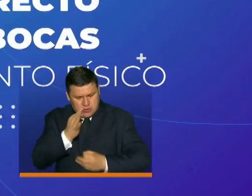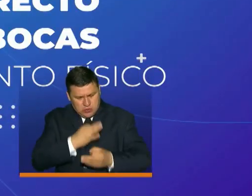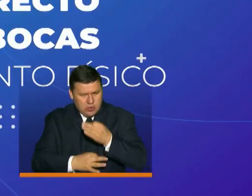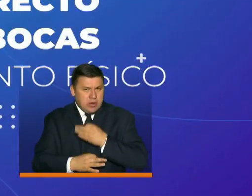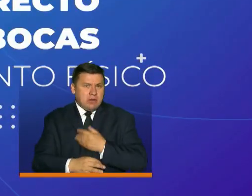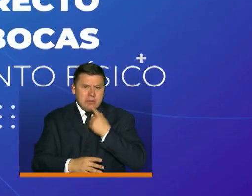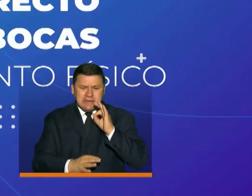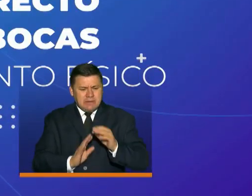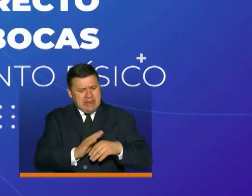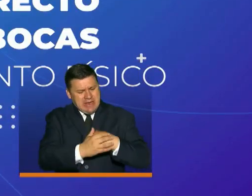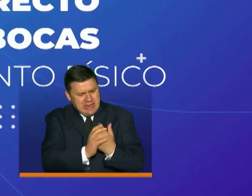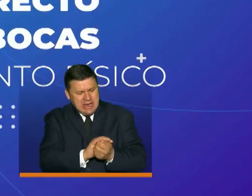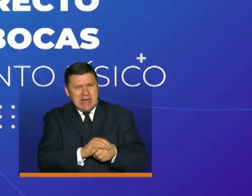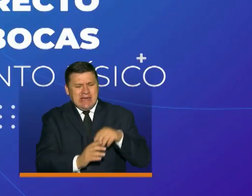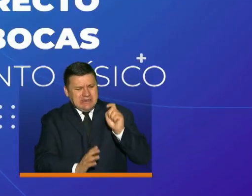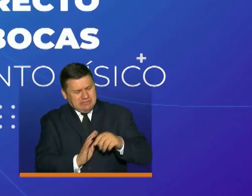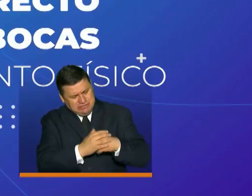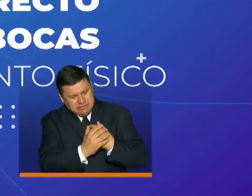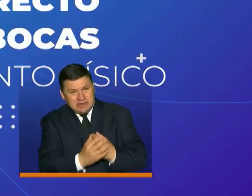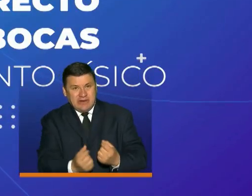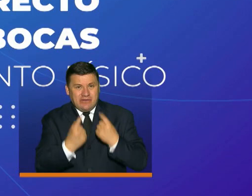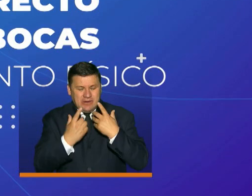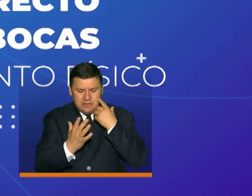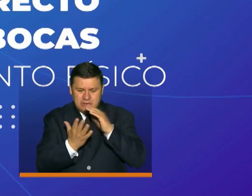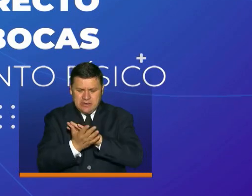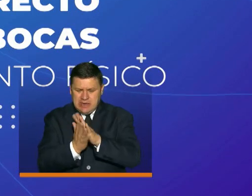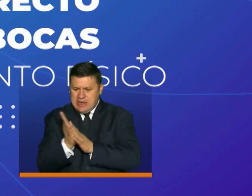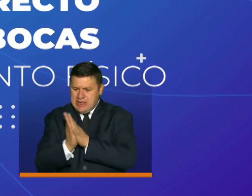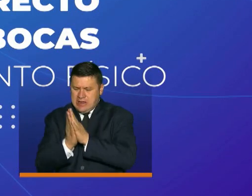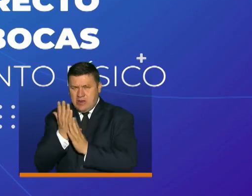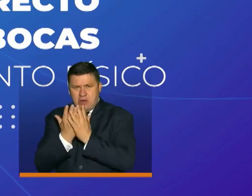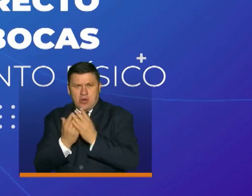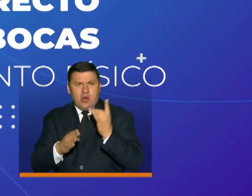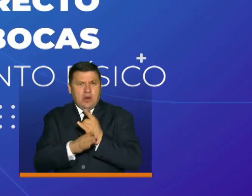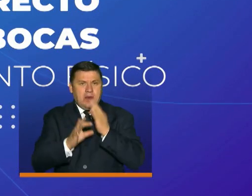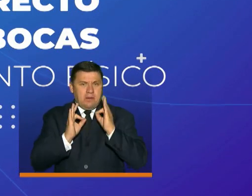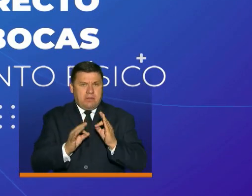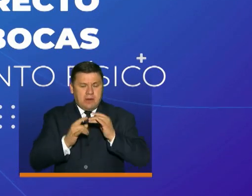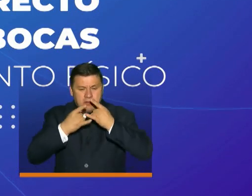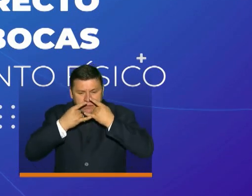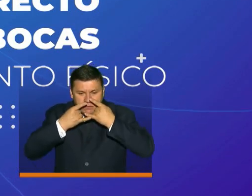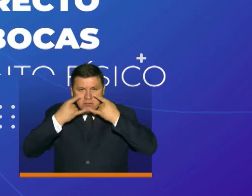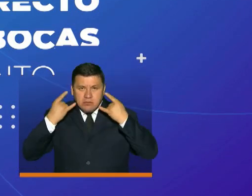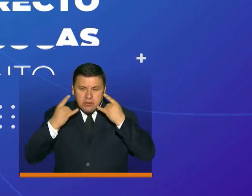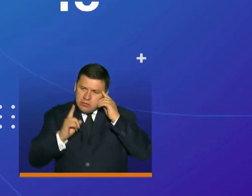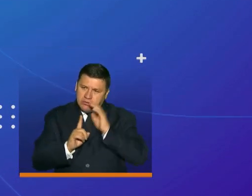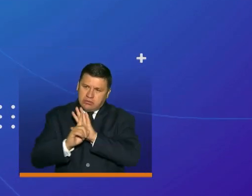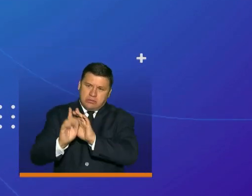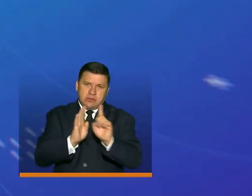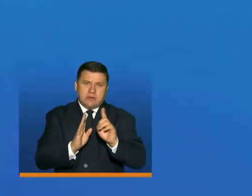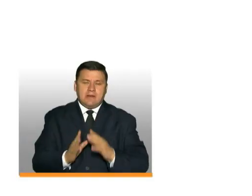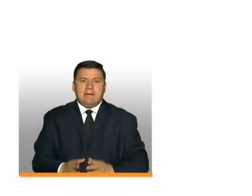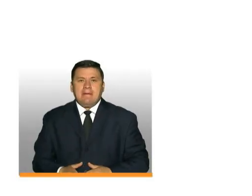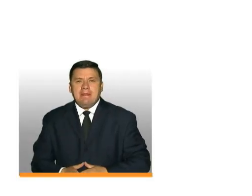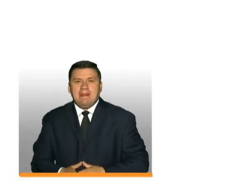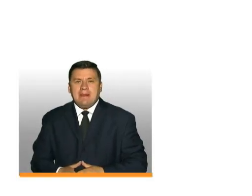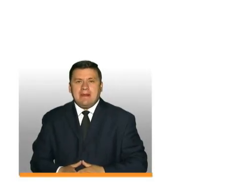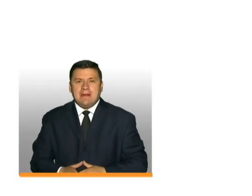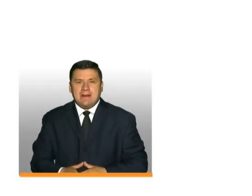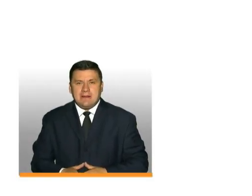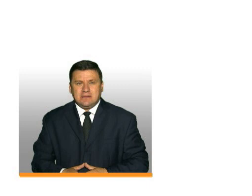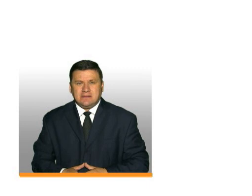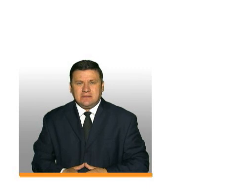como el lavado frecuente de manos, desinfección de superficies, uso correcto de tapabocas y distanciamiento físico.